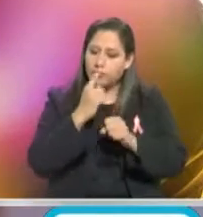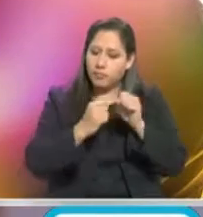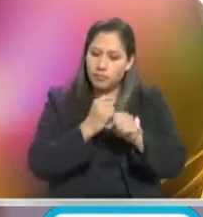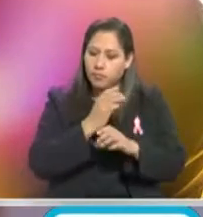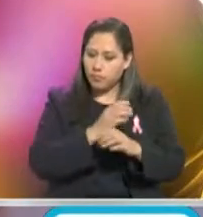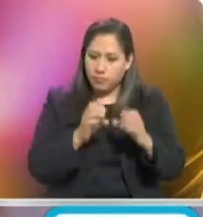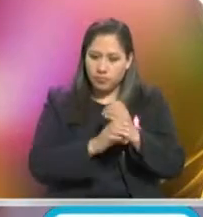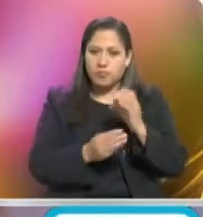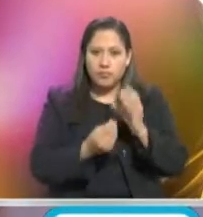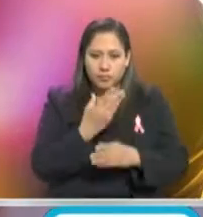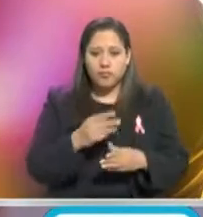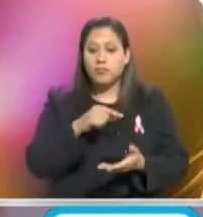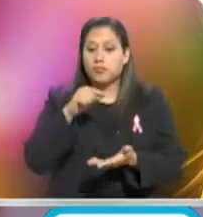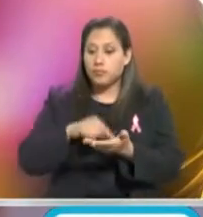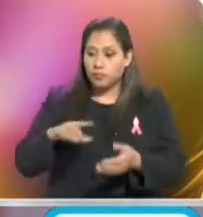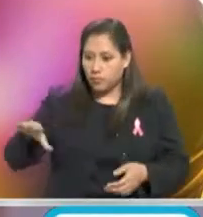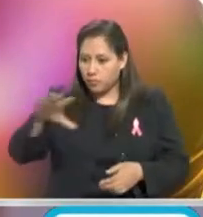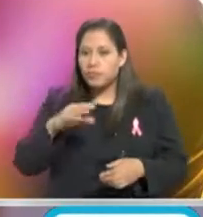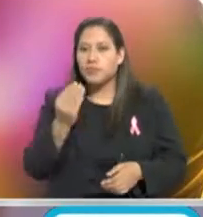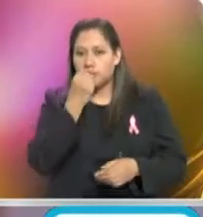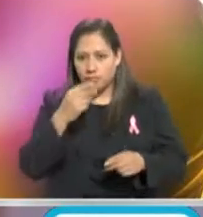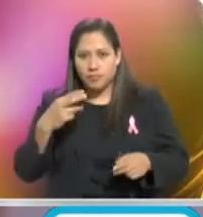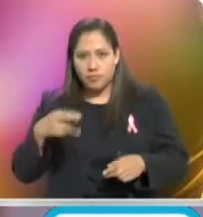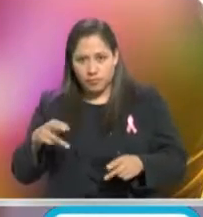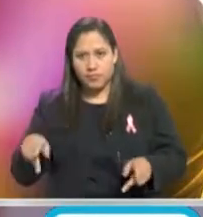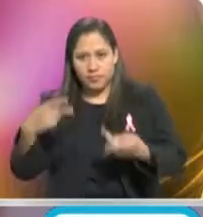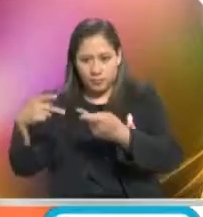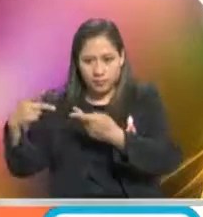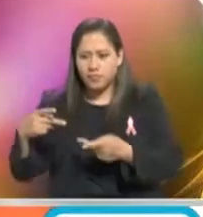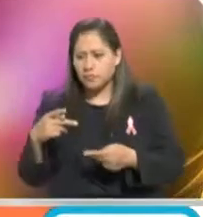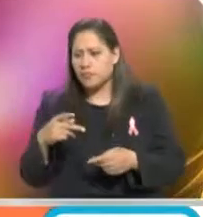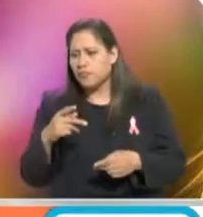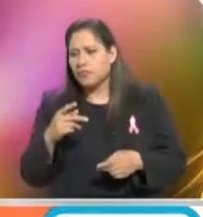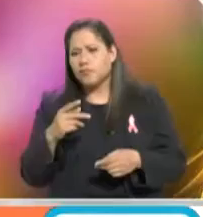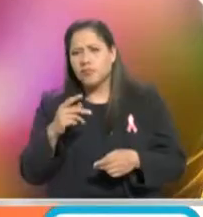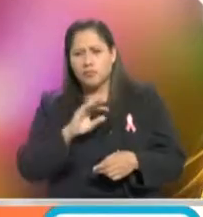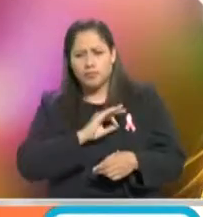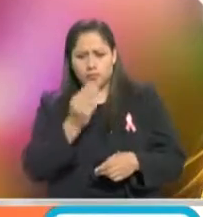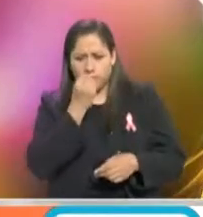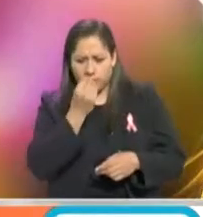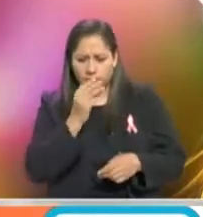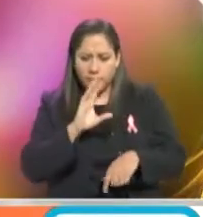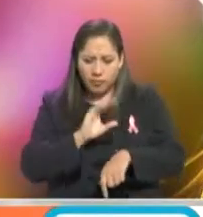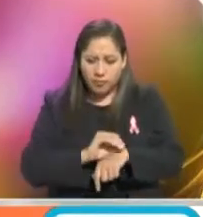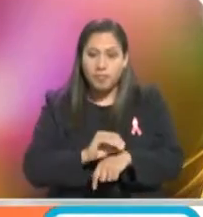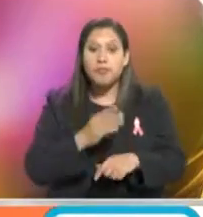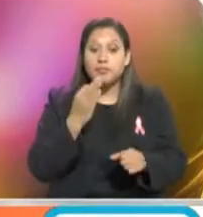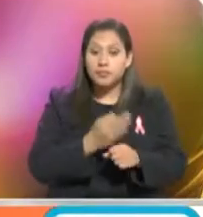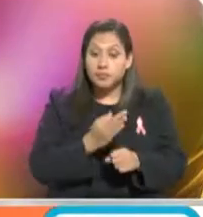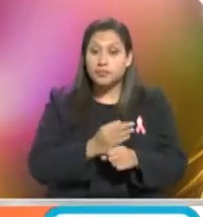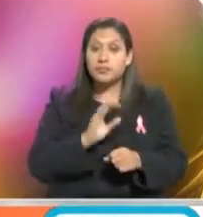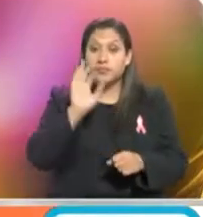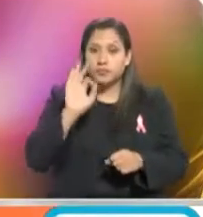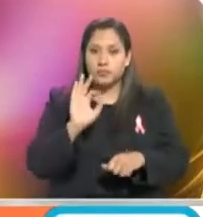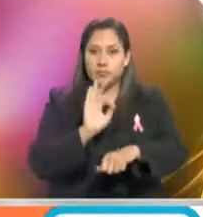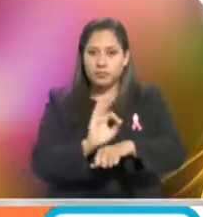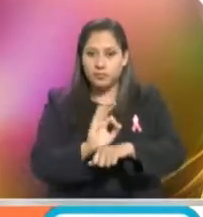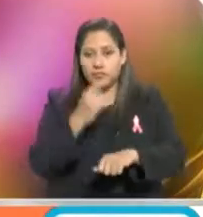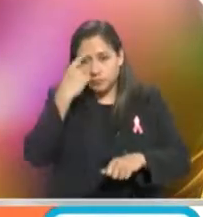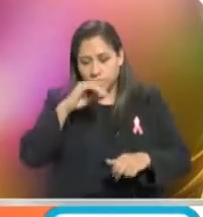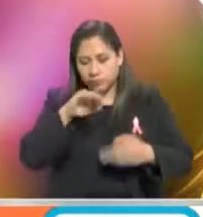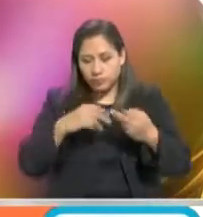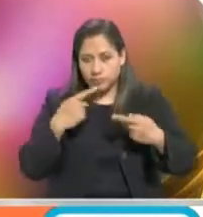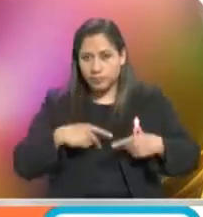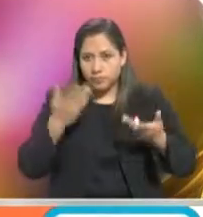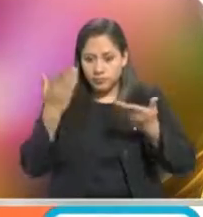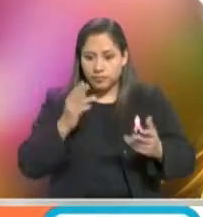de comidas muy ricas, muy recomendables. Y ahorita nada, lo que tenemos en promoción para todos los